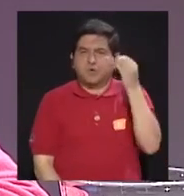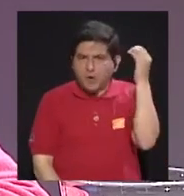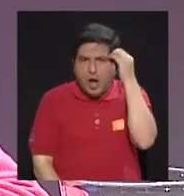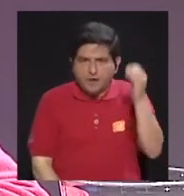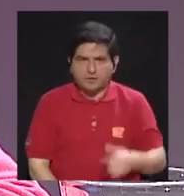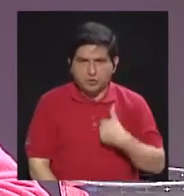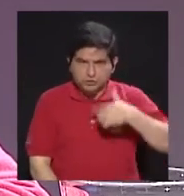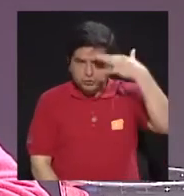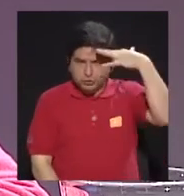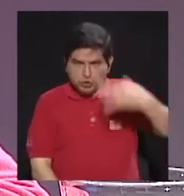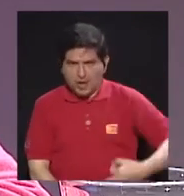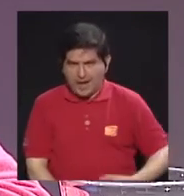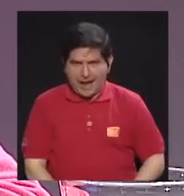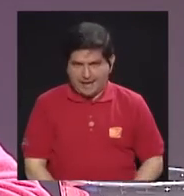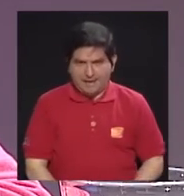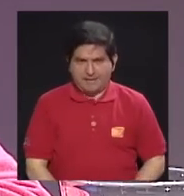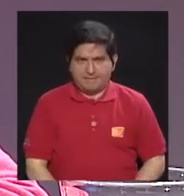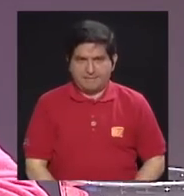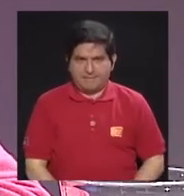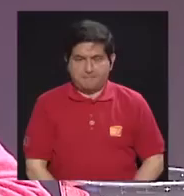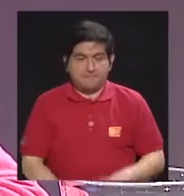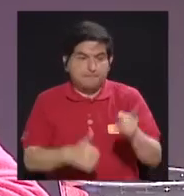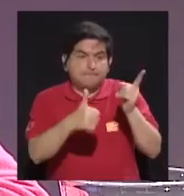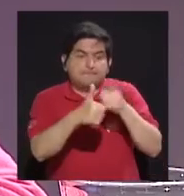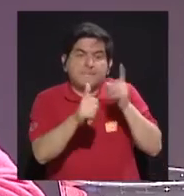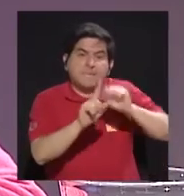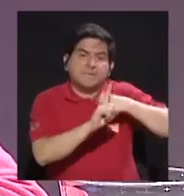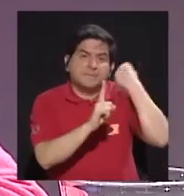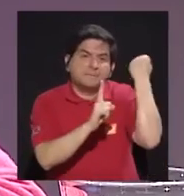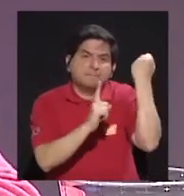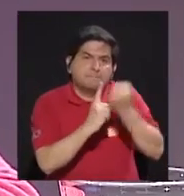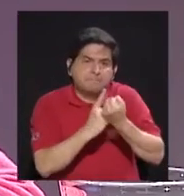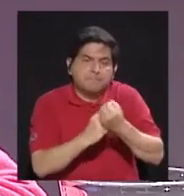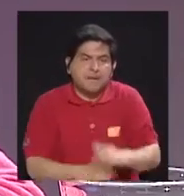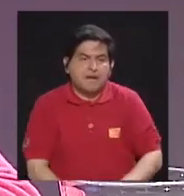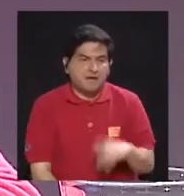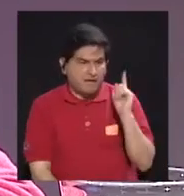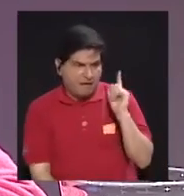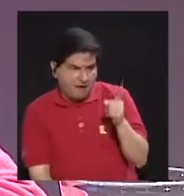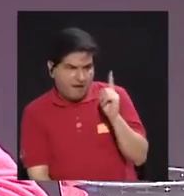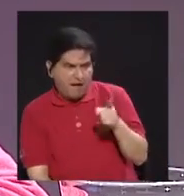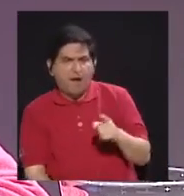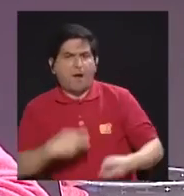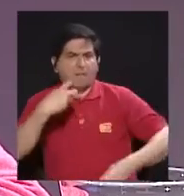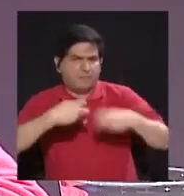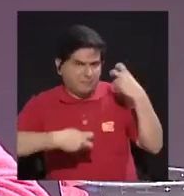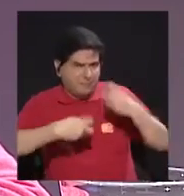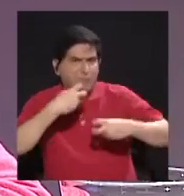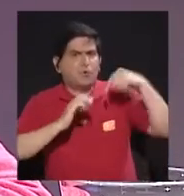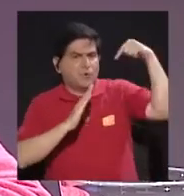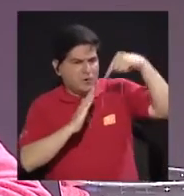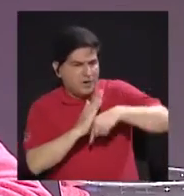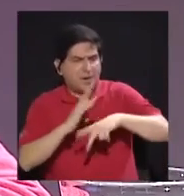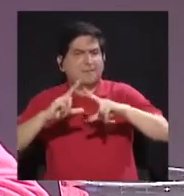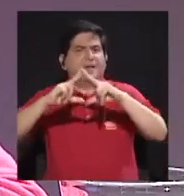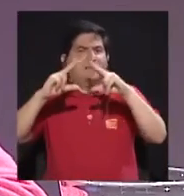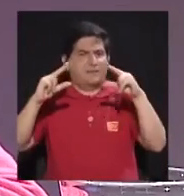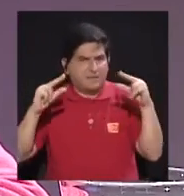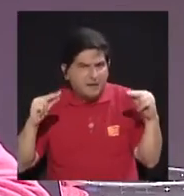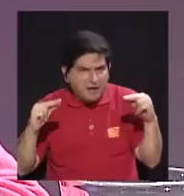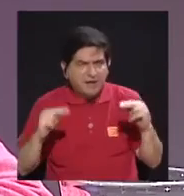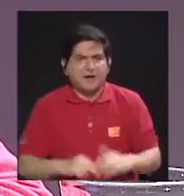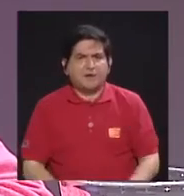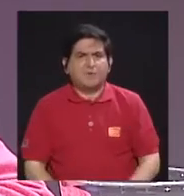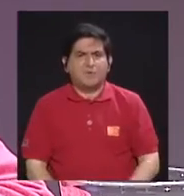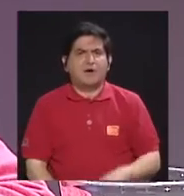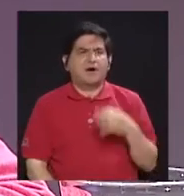porque considero que el primer factor que advirtió de la gravedad de que en Nicaragua podía